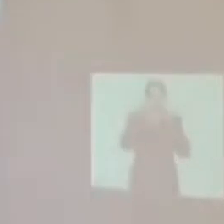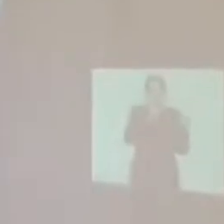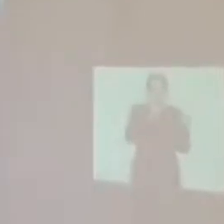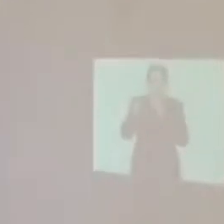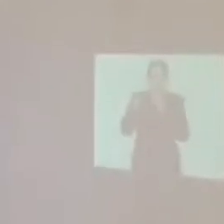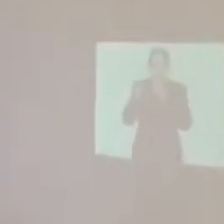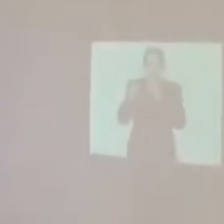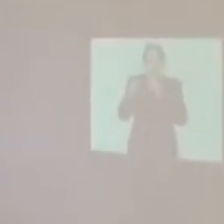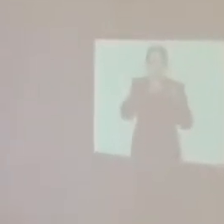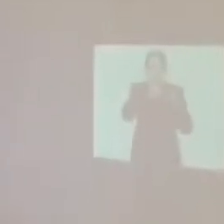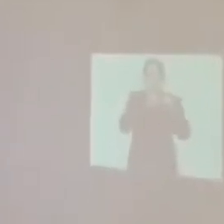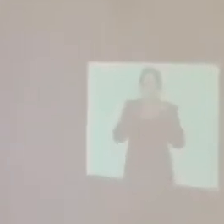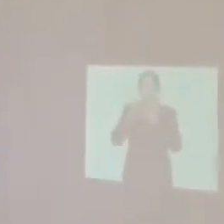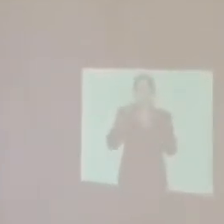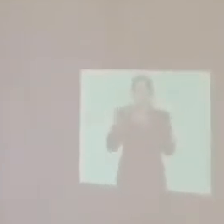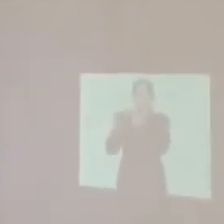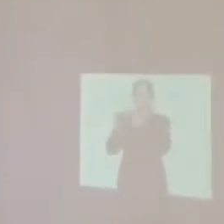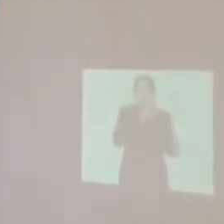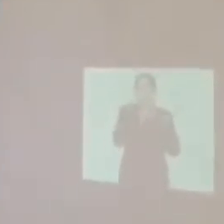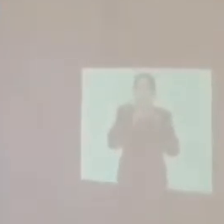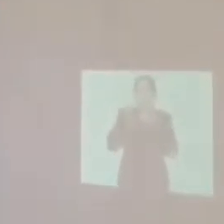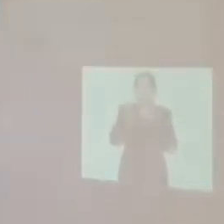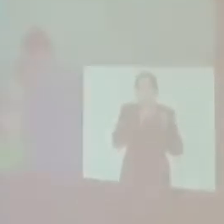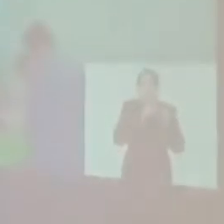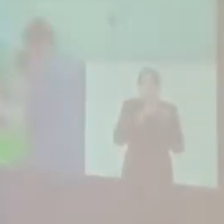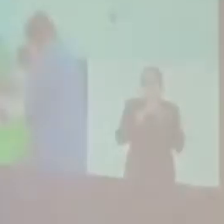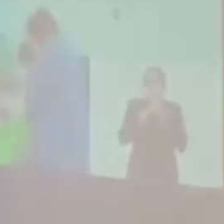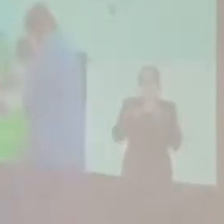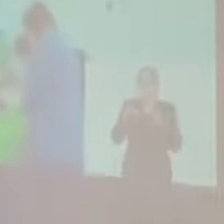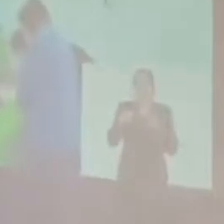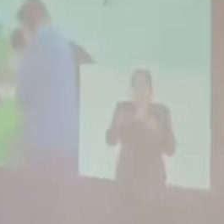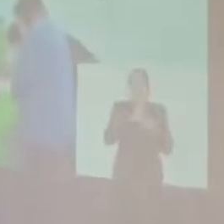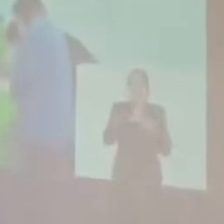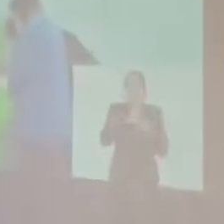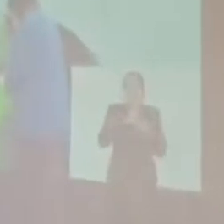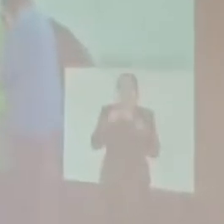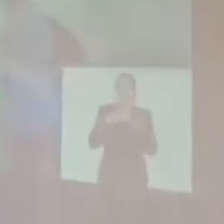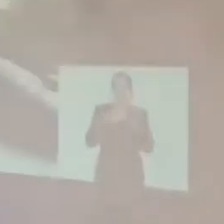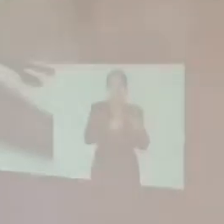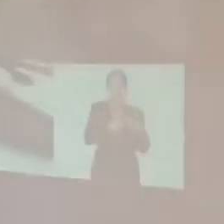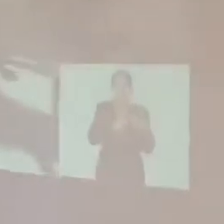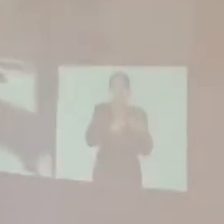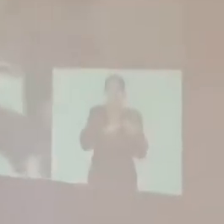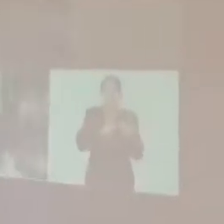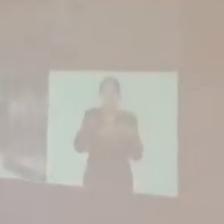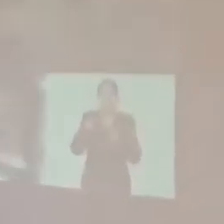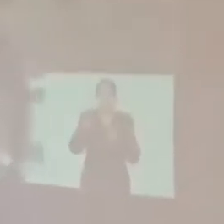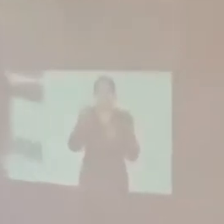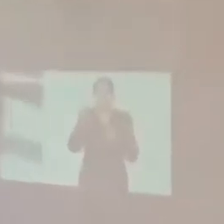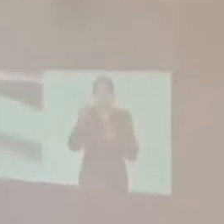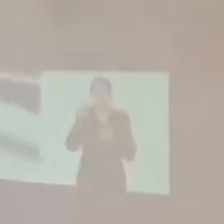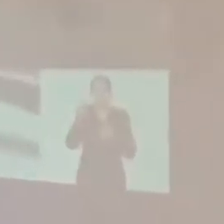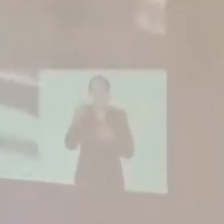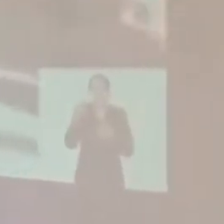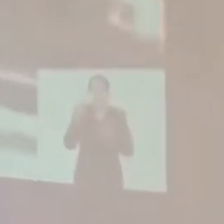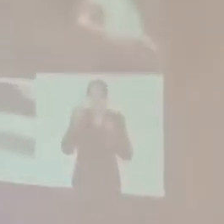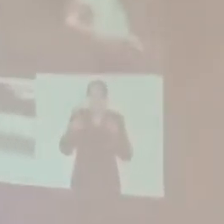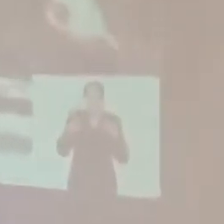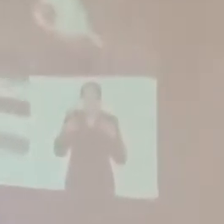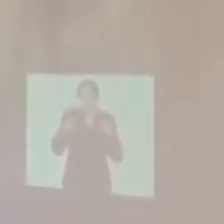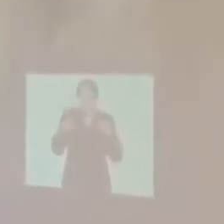verdadero sistema de salud pública unificado, gratuito, que debemos seguir procurando. Nadie se quedó sin una cama de